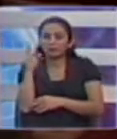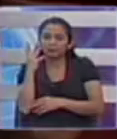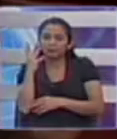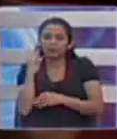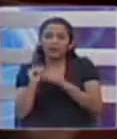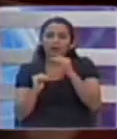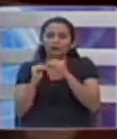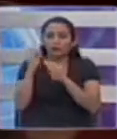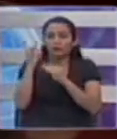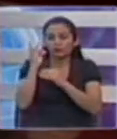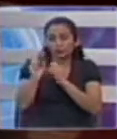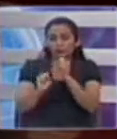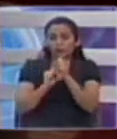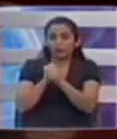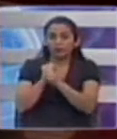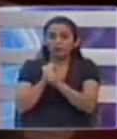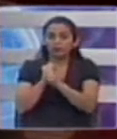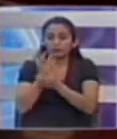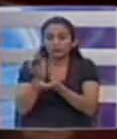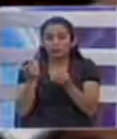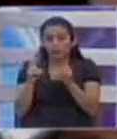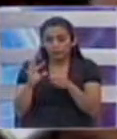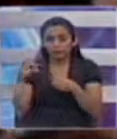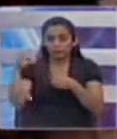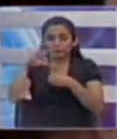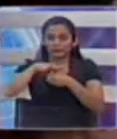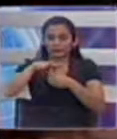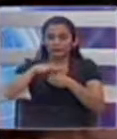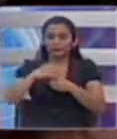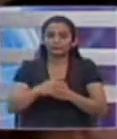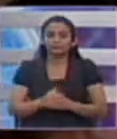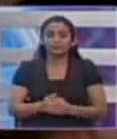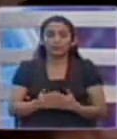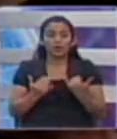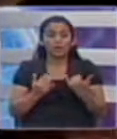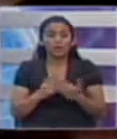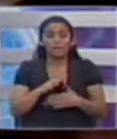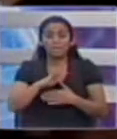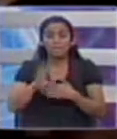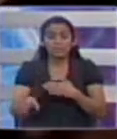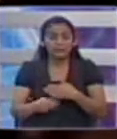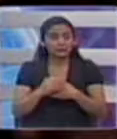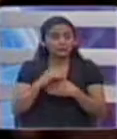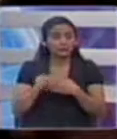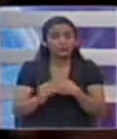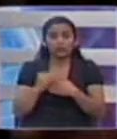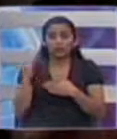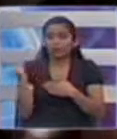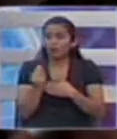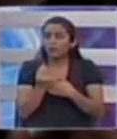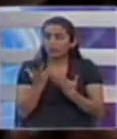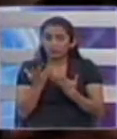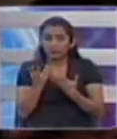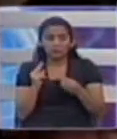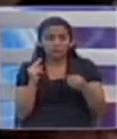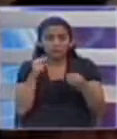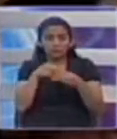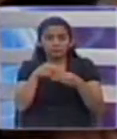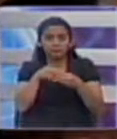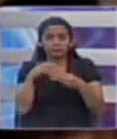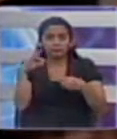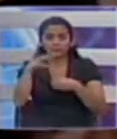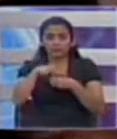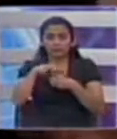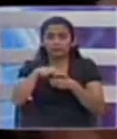los mismos que llegan a un 6% de la población. Es un número que cada vez se está incrementando. Estamos hablando de alrededor del 6% de